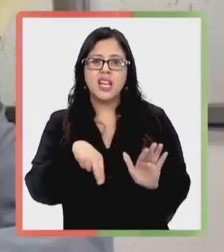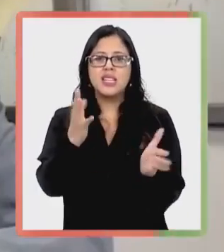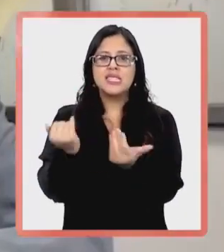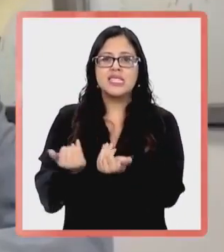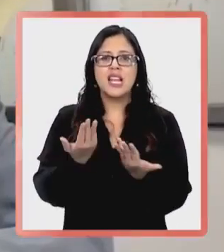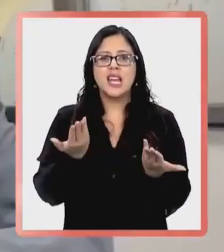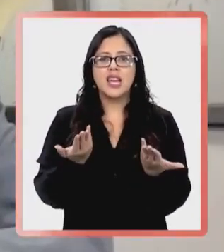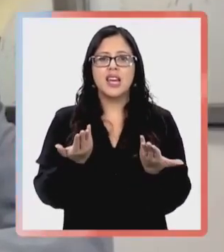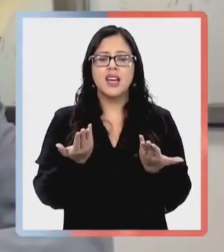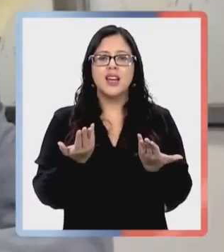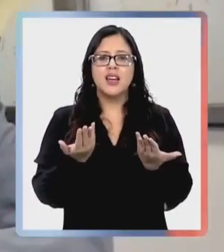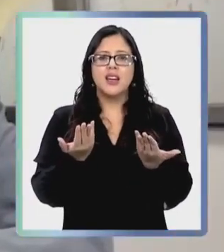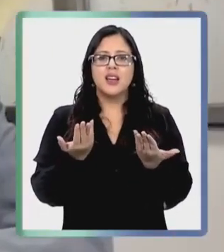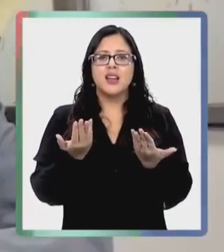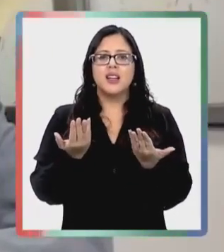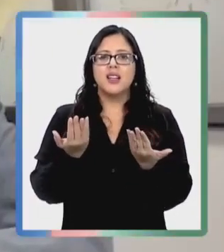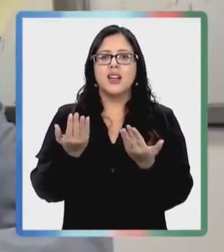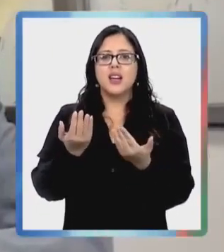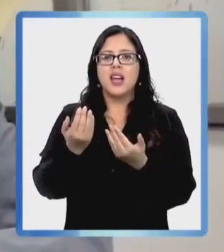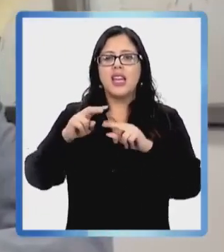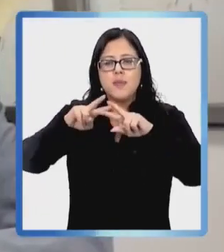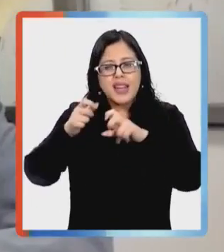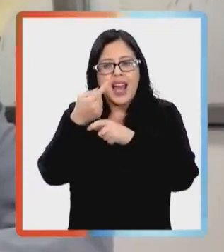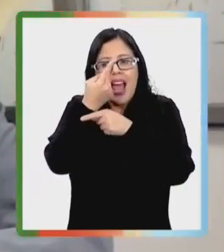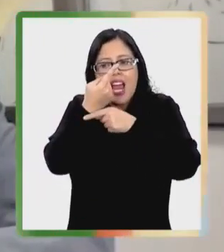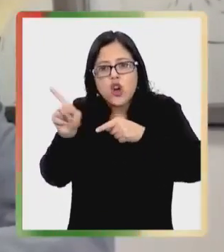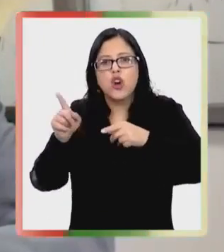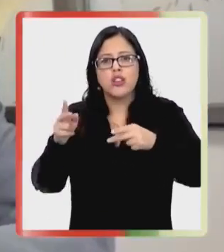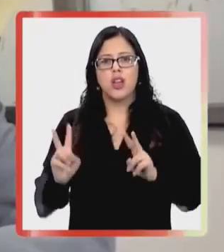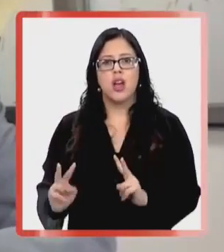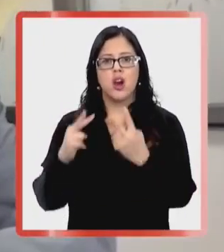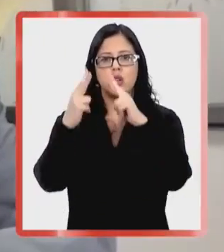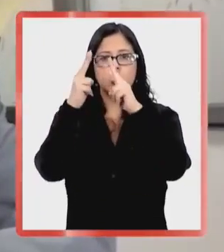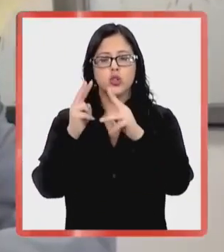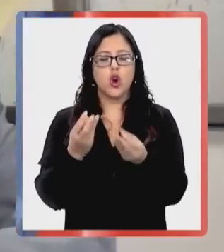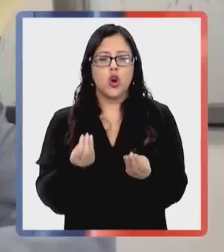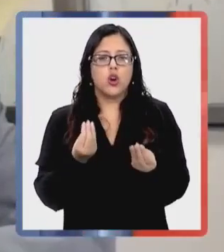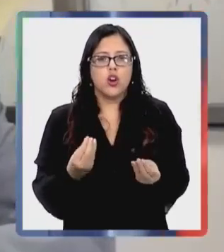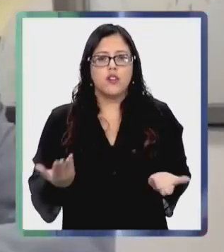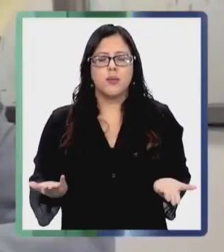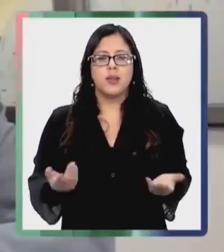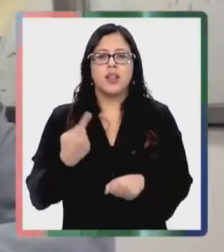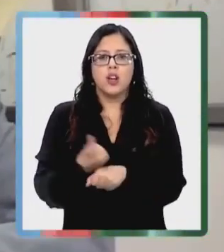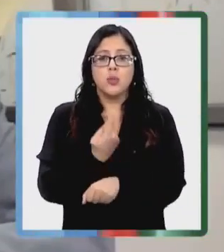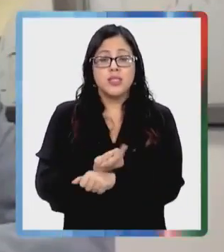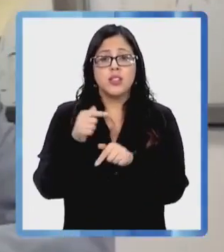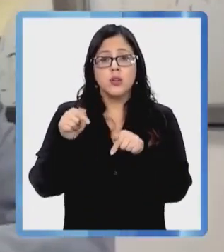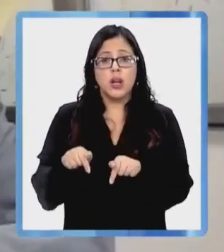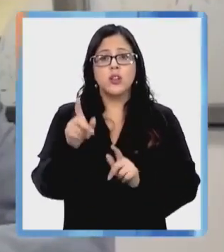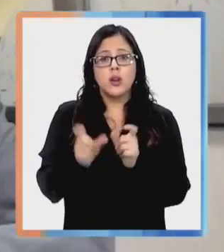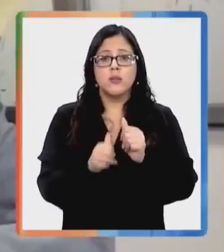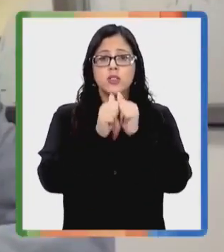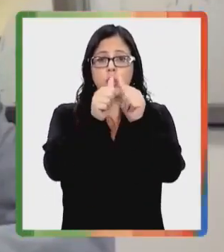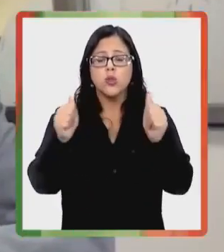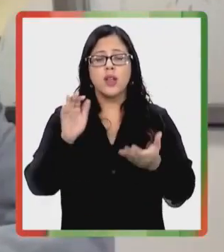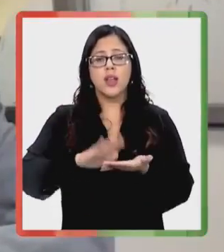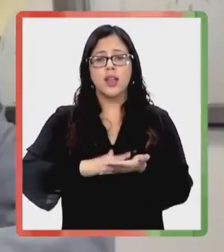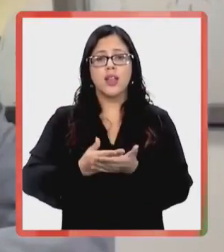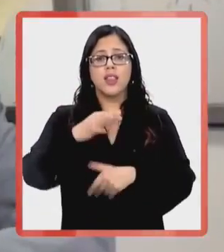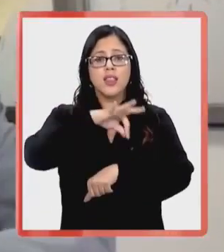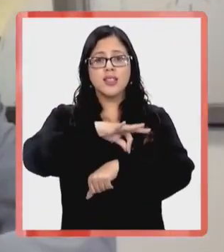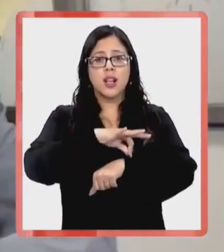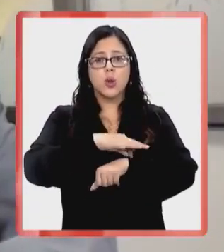de instalar nueva infraestructura. Eso es lo importante. Obviamente que hay que conversarlo esto con las autoridades de